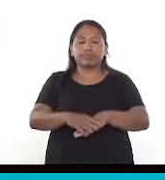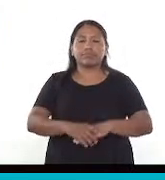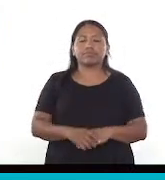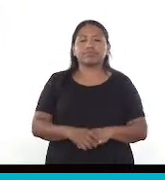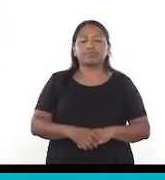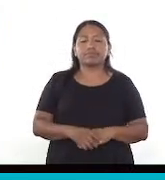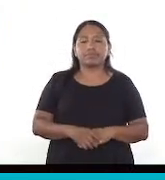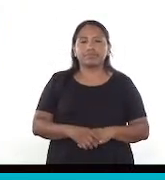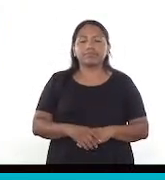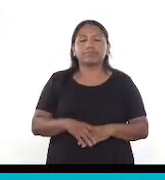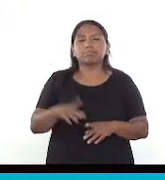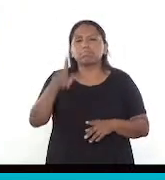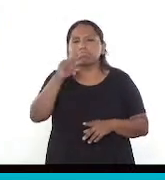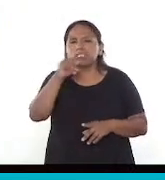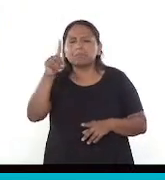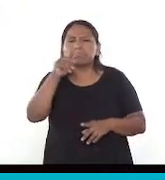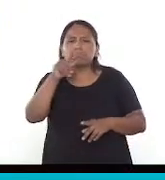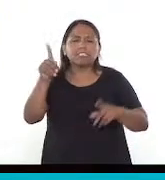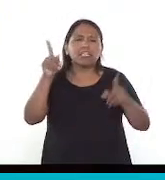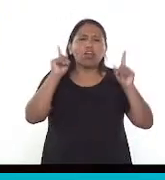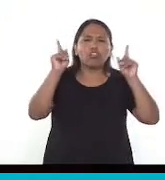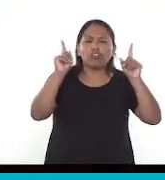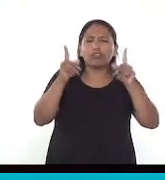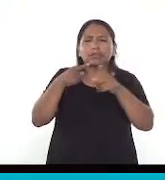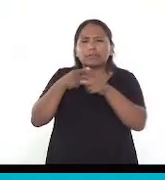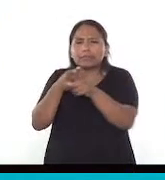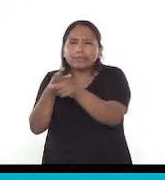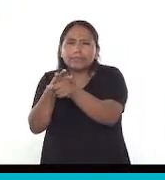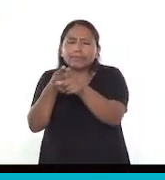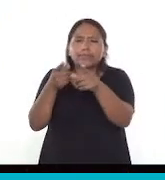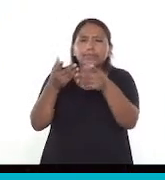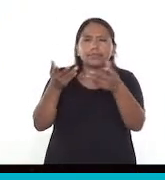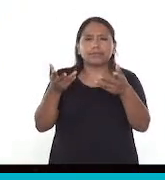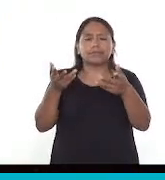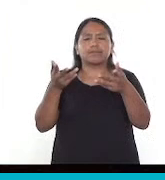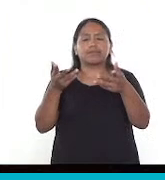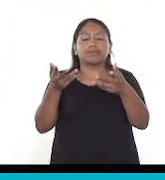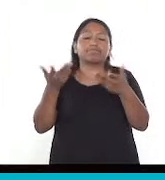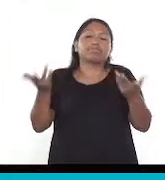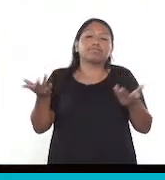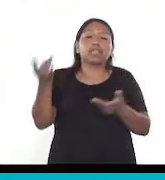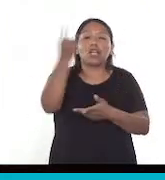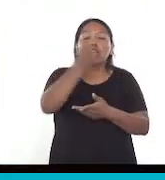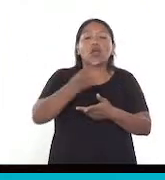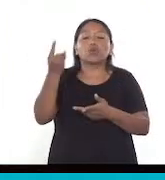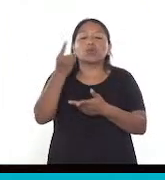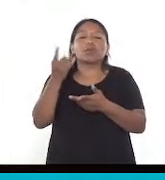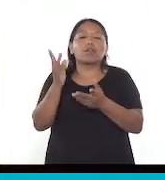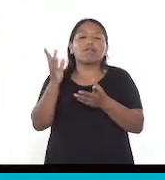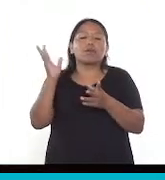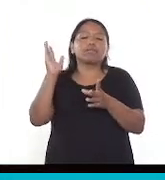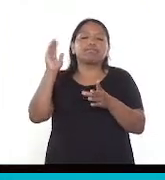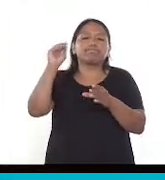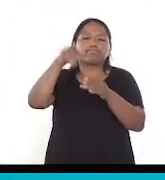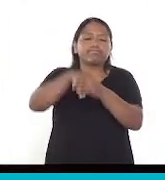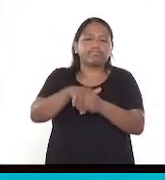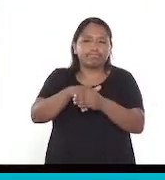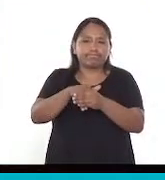miles de docentes fueron perseguidos y claro está las universidades fueron intervenidas